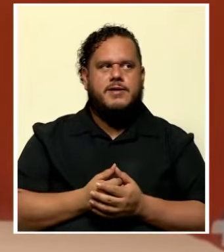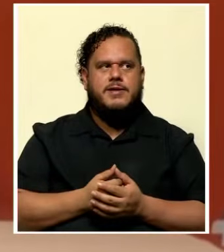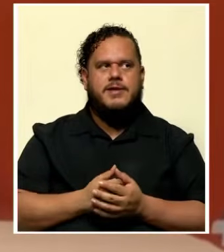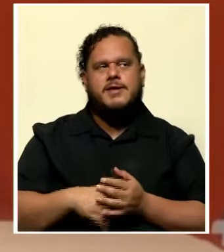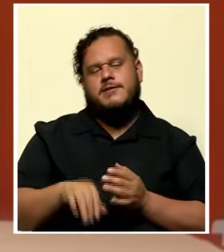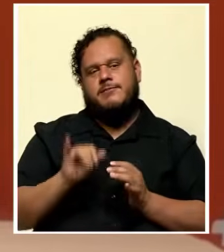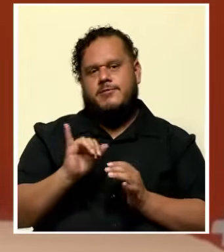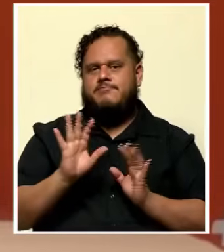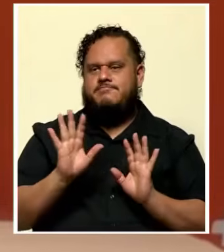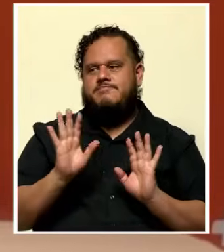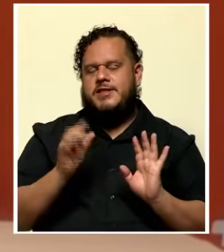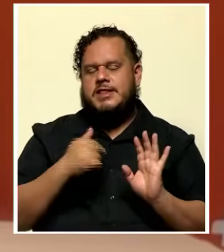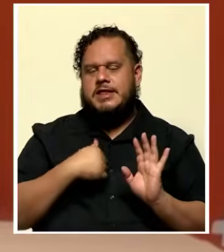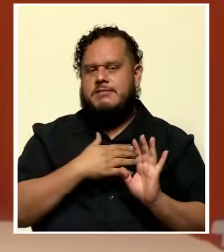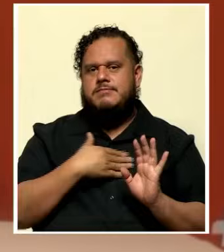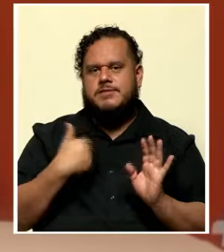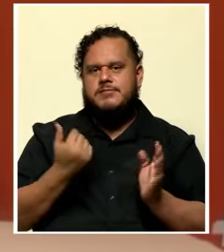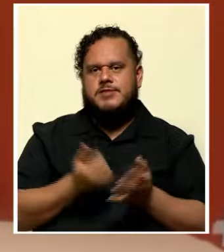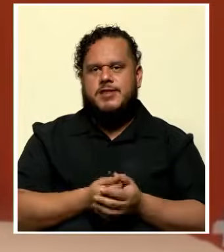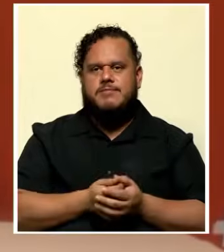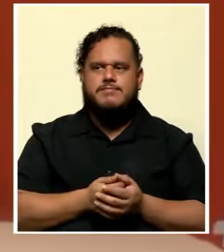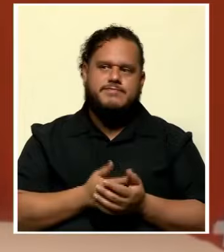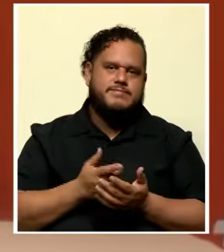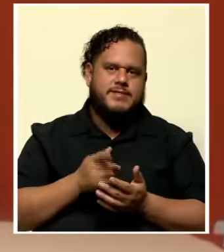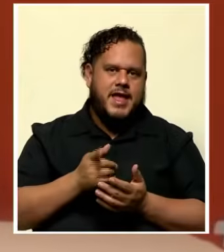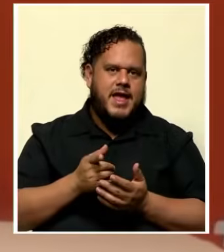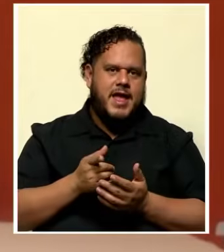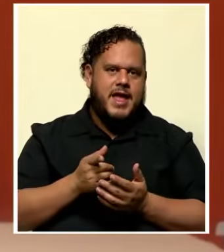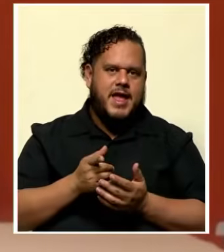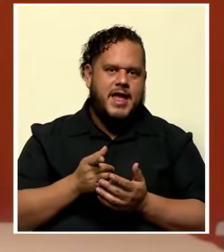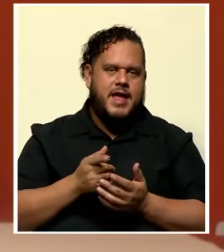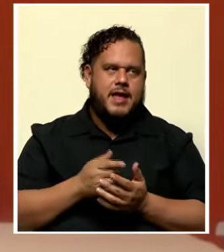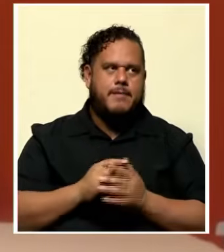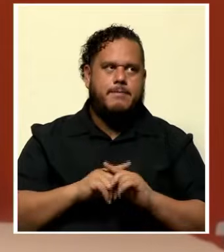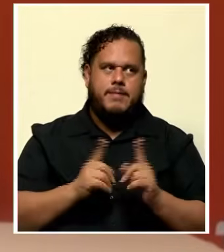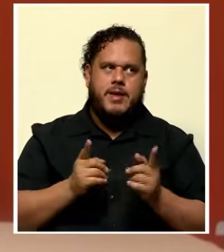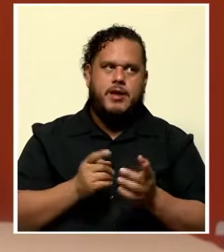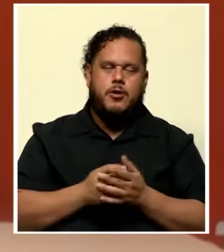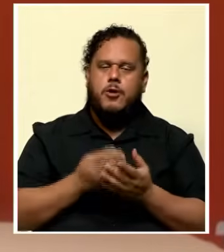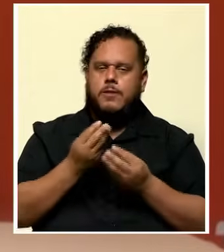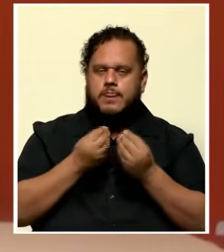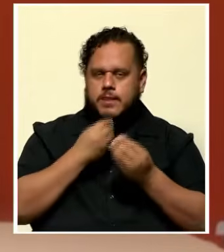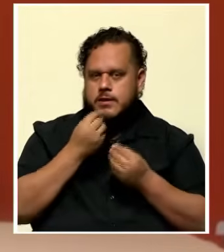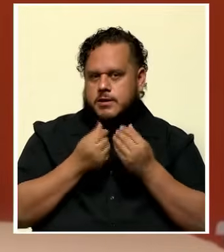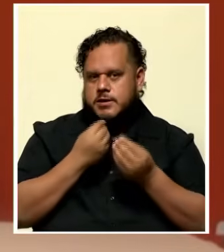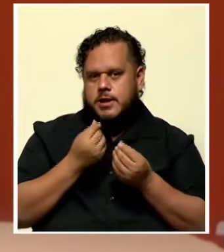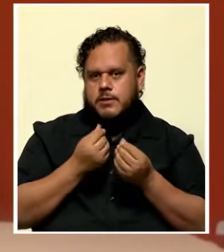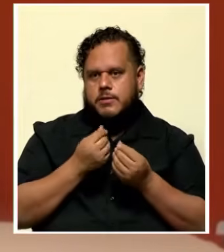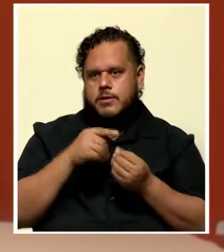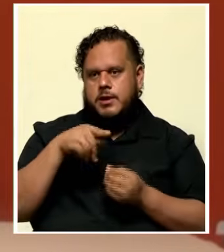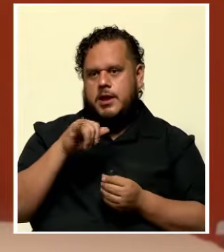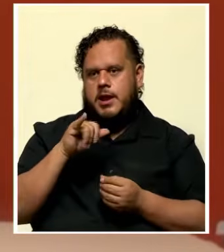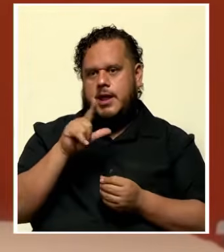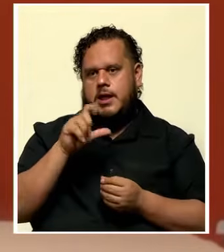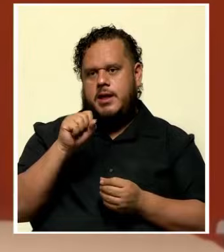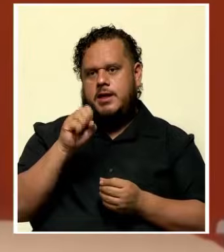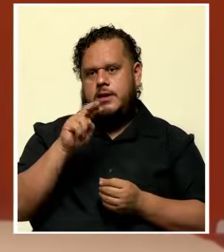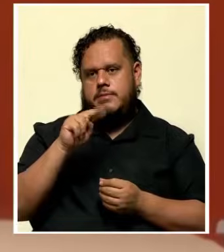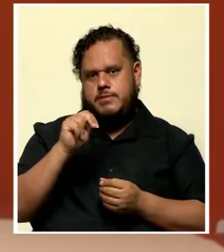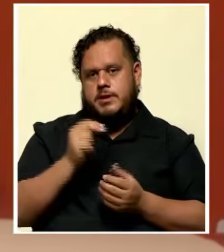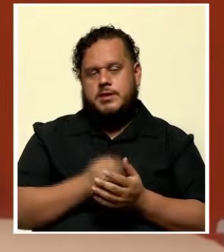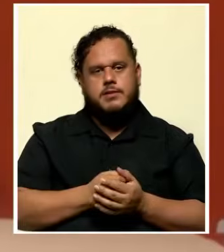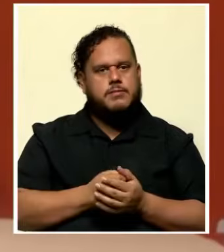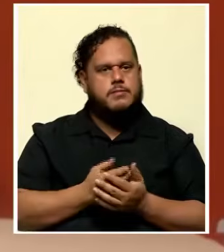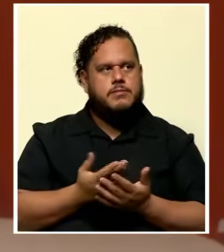Esa no era la imperial. ¿Ah? Esa no era la imperial. No, la imperial es de la Águila. Pero por sabor, la Pilsen, sin lugar a dudas.